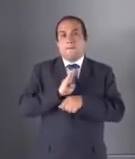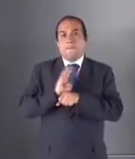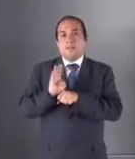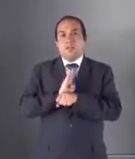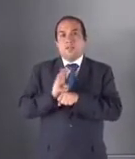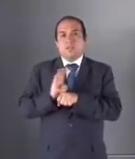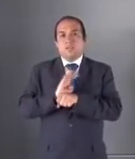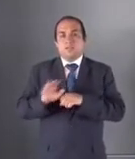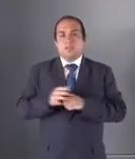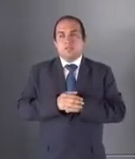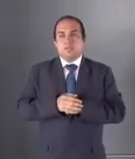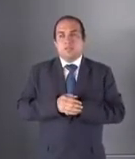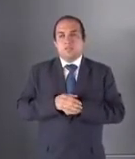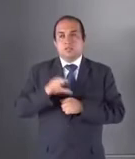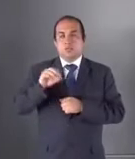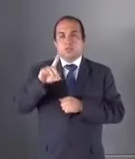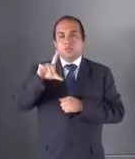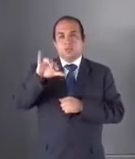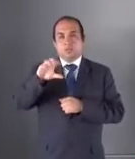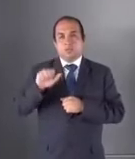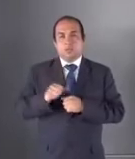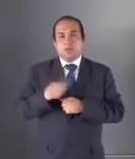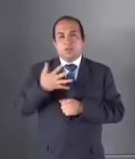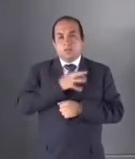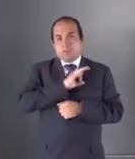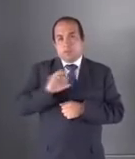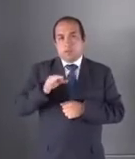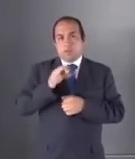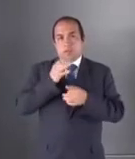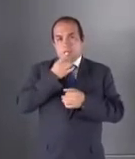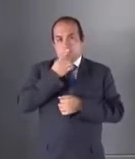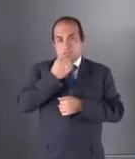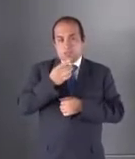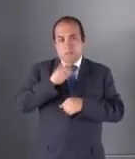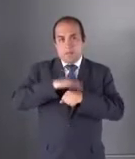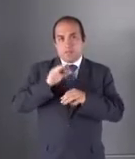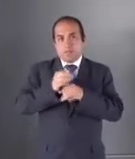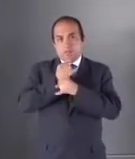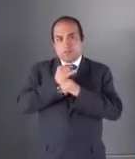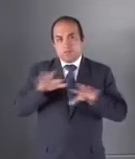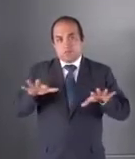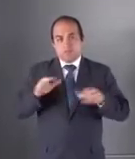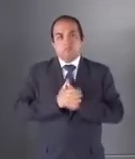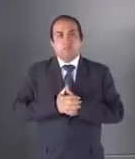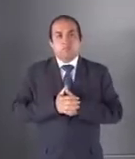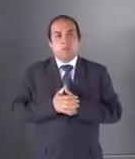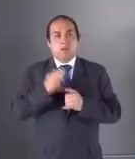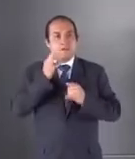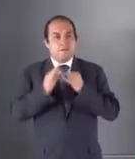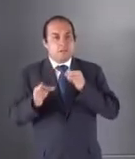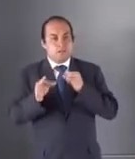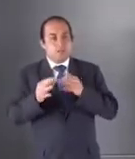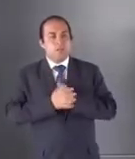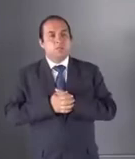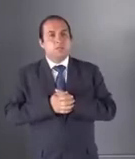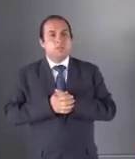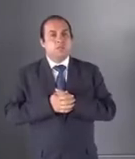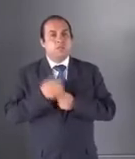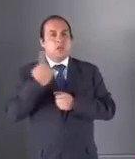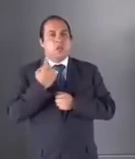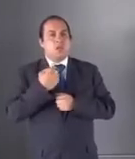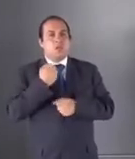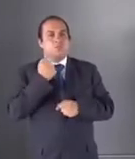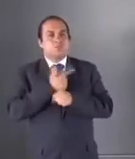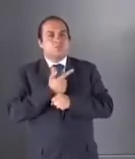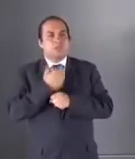Paulina Iván, nos ayudan para que puedan dar toda la información. Y finalmente, doctora, ¿qué notaron